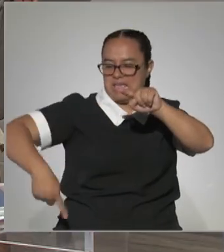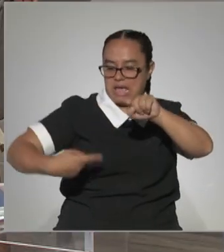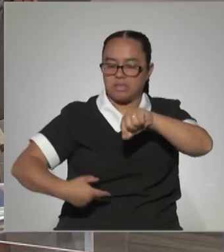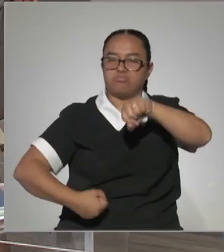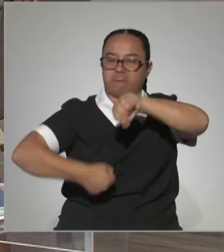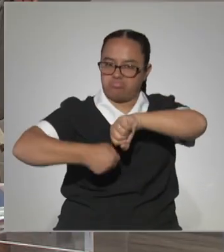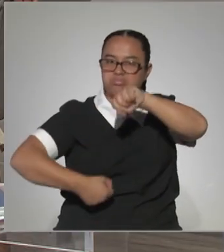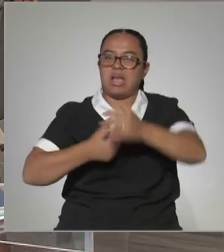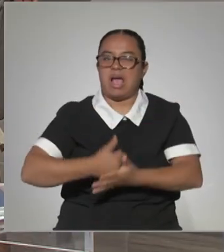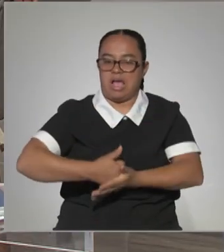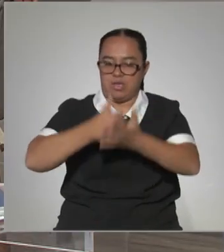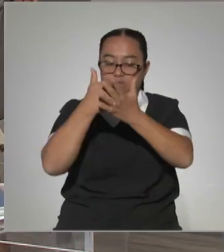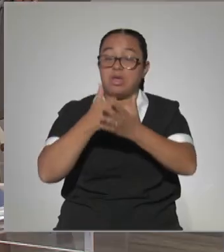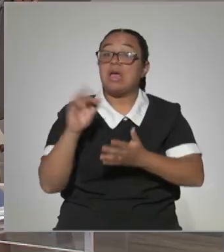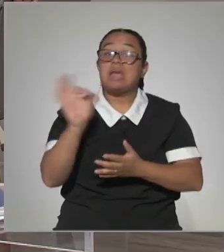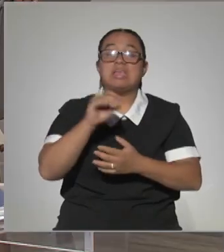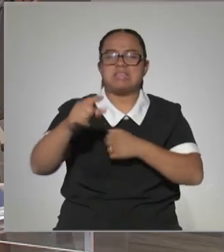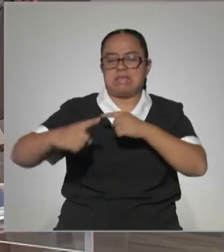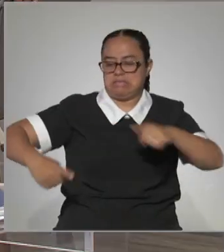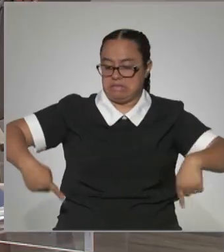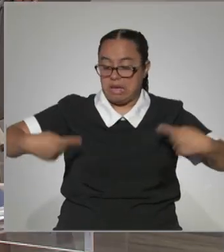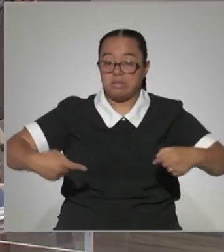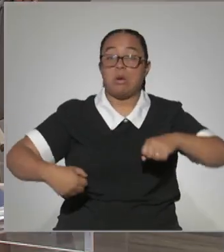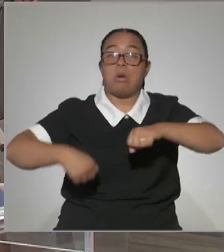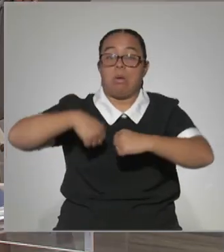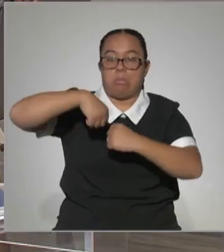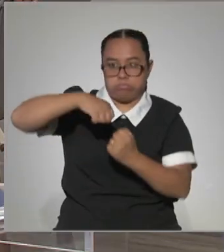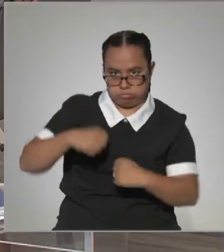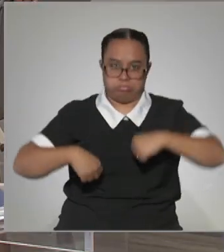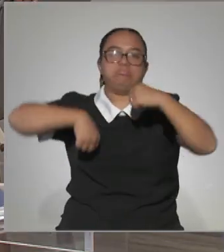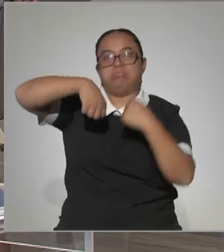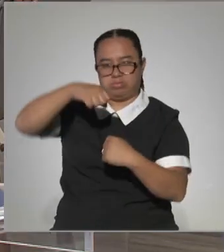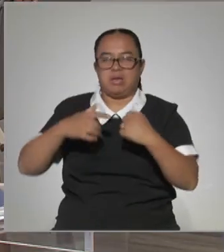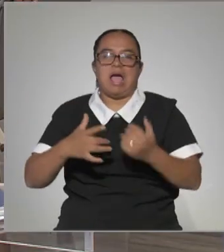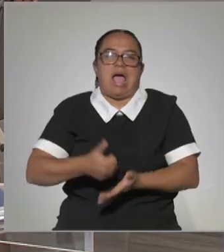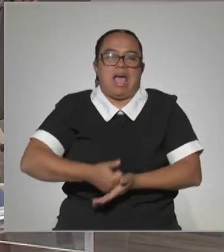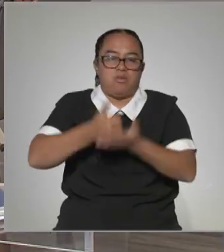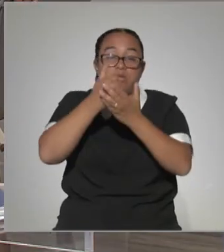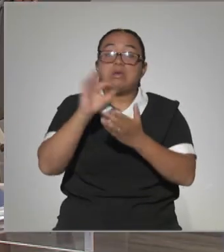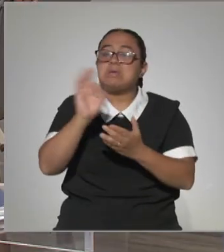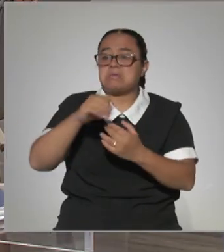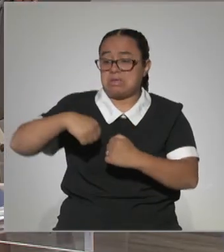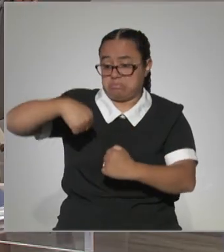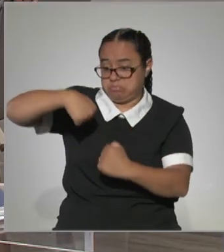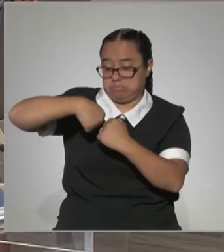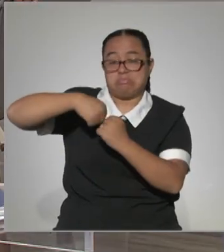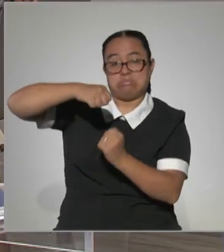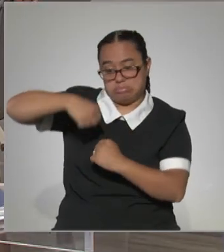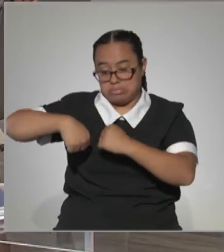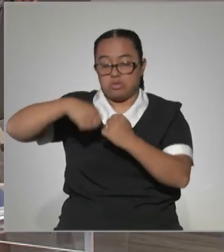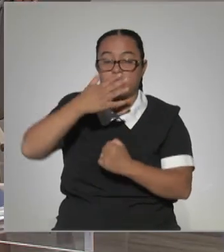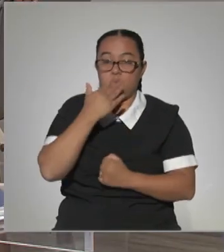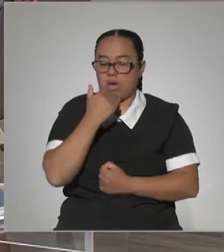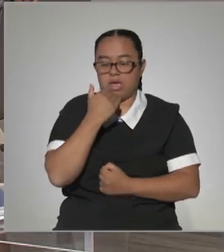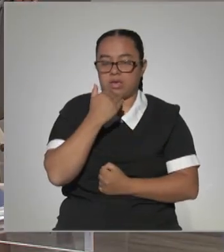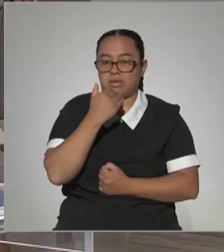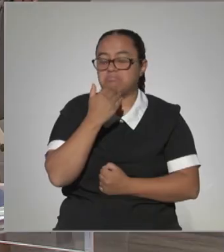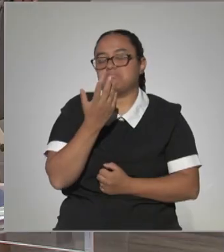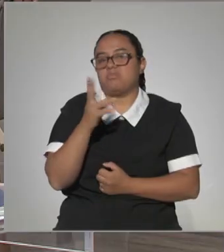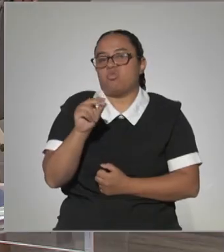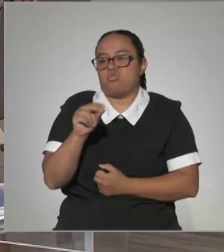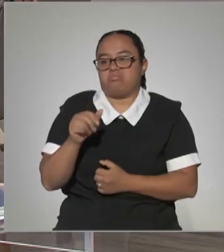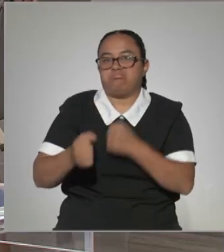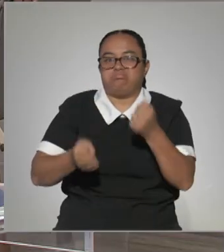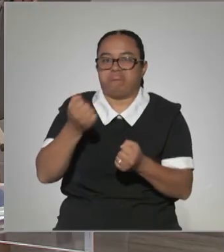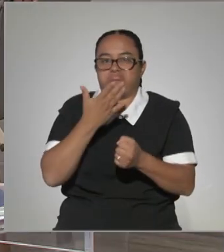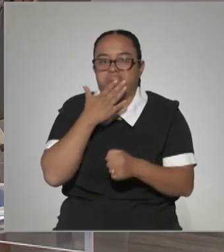es poco funcional para quien va adentro. Entonces, el estrés es estos amortiguadores con los que